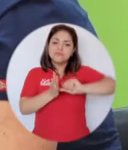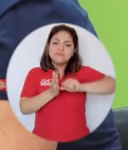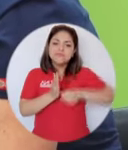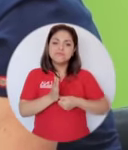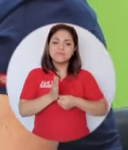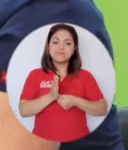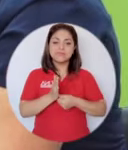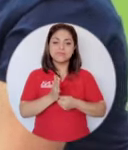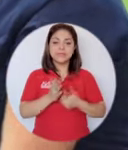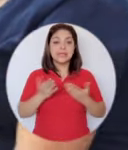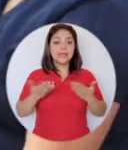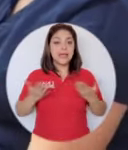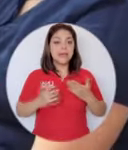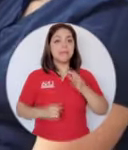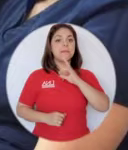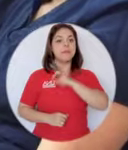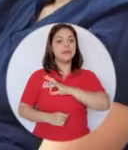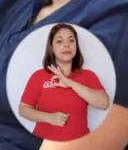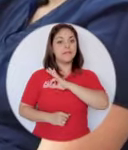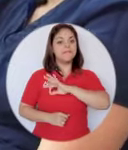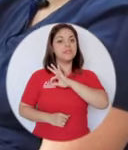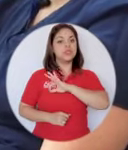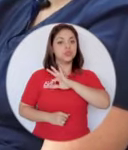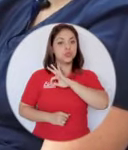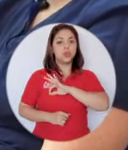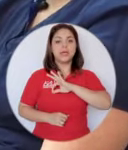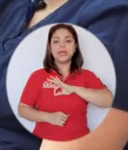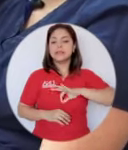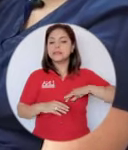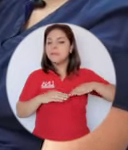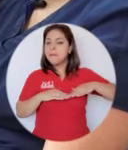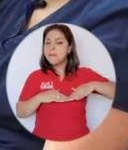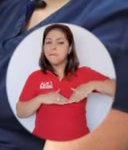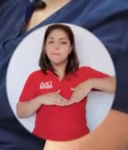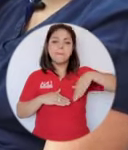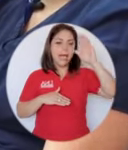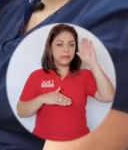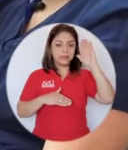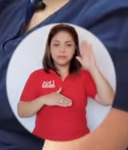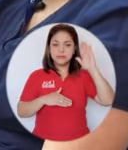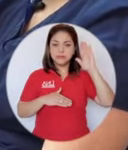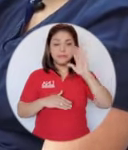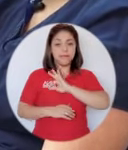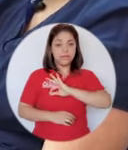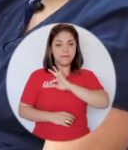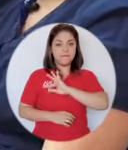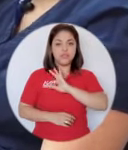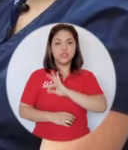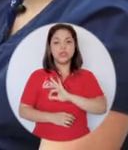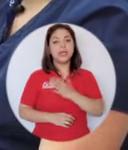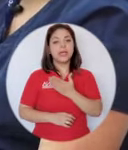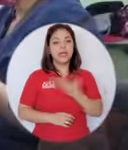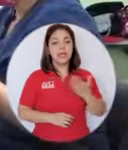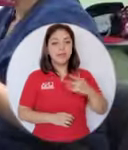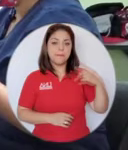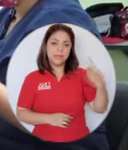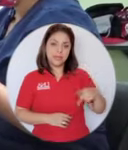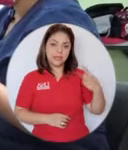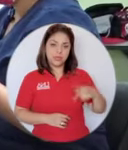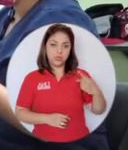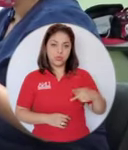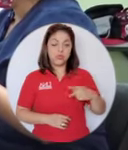yo creo que hay que ser enfáticos de que el beneficio va mucho, mucho, mucho más